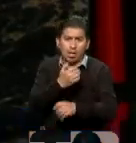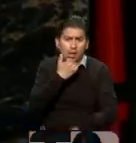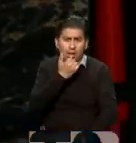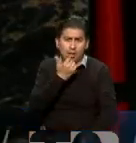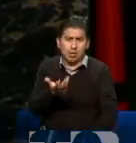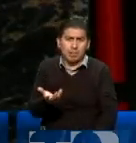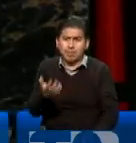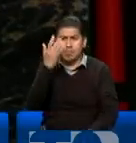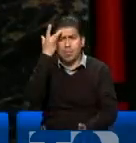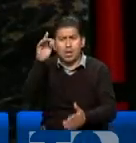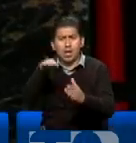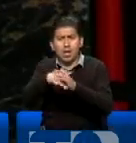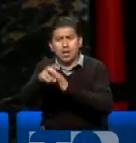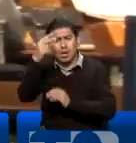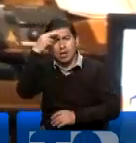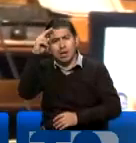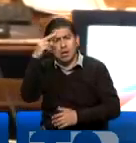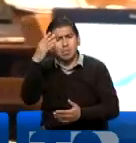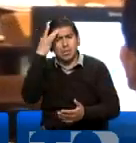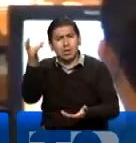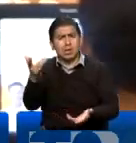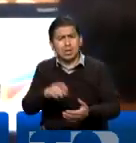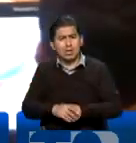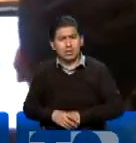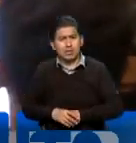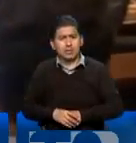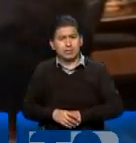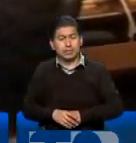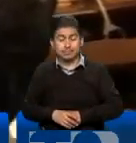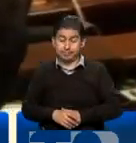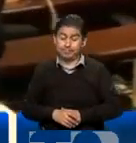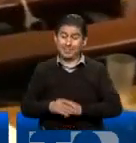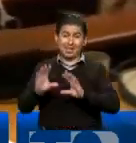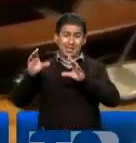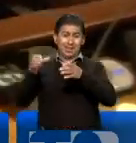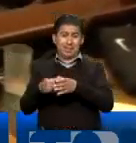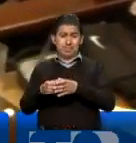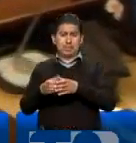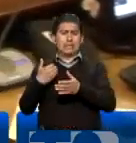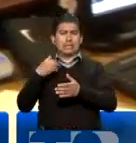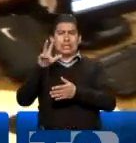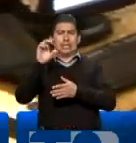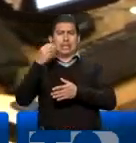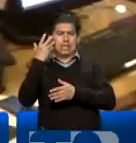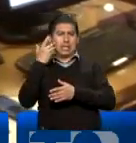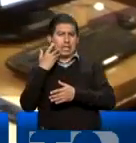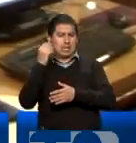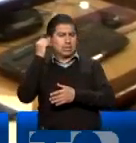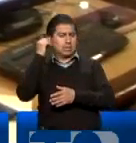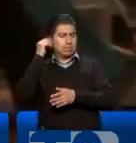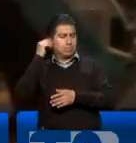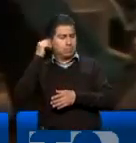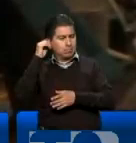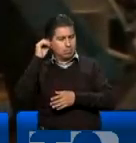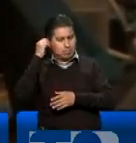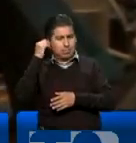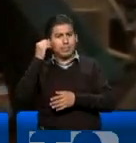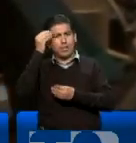la pregunta es ¿por qué huyes? ¿Por qué corres? ¿No? La comisión multipartidista tiene 30 días para elaborar un informe que luego podrá ser